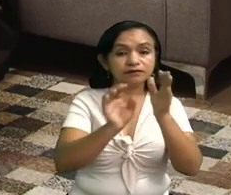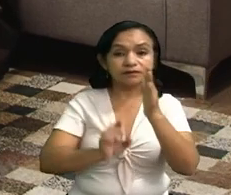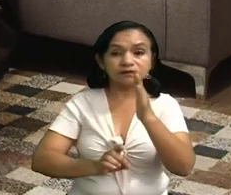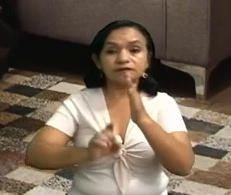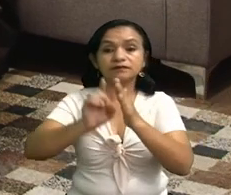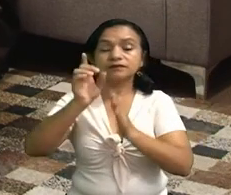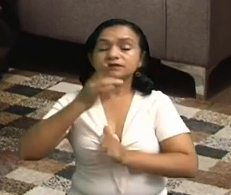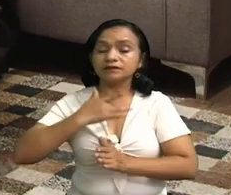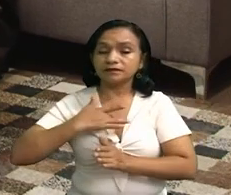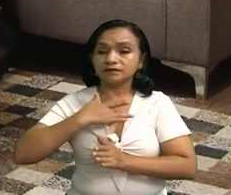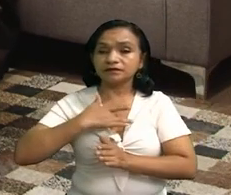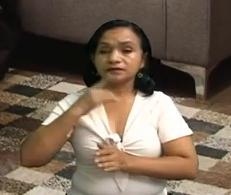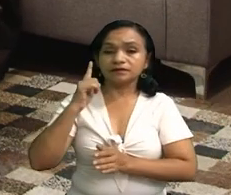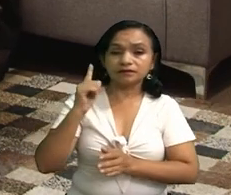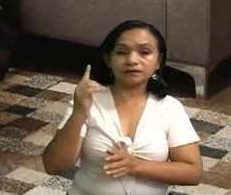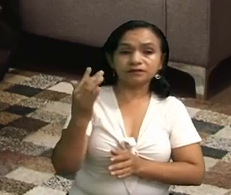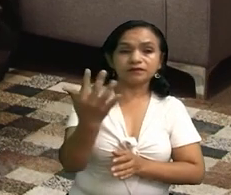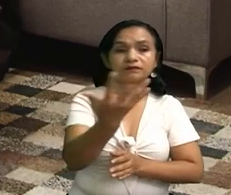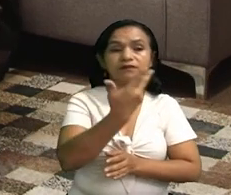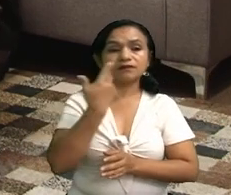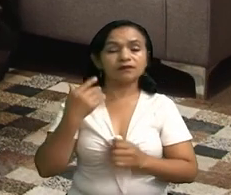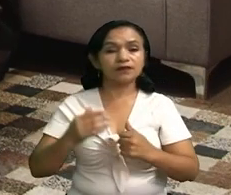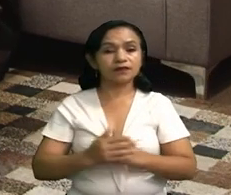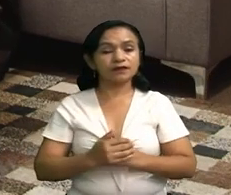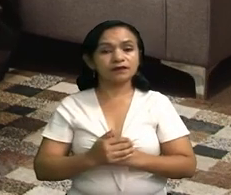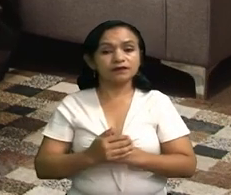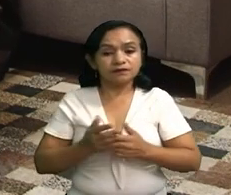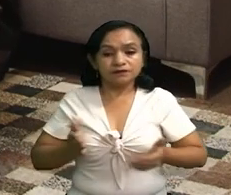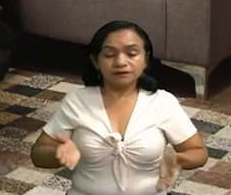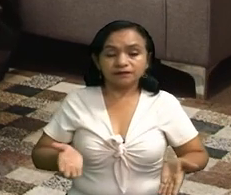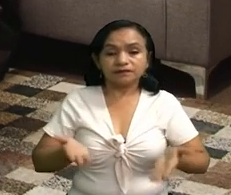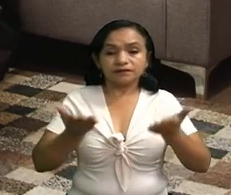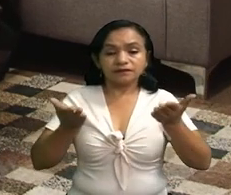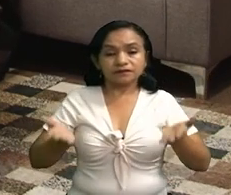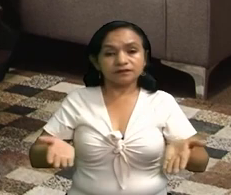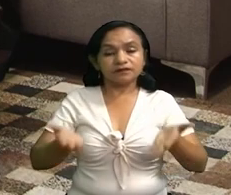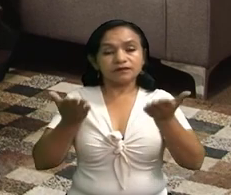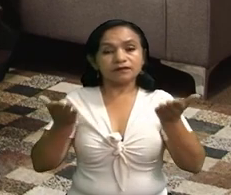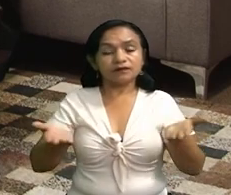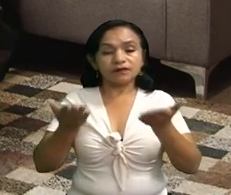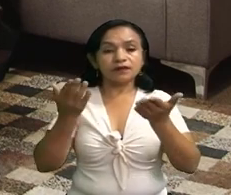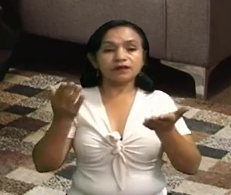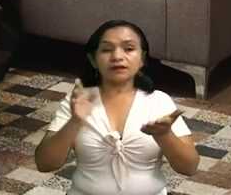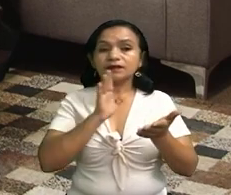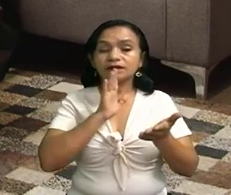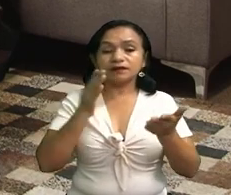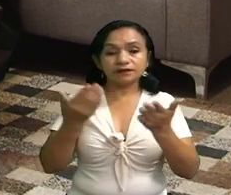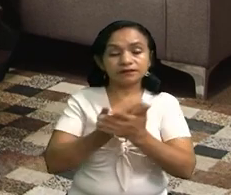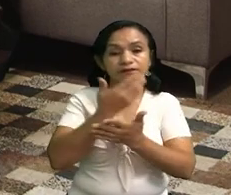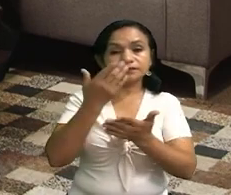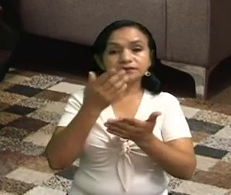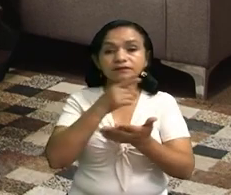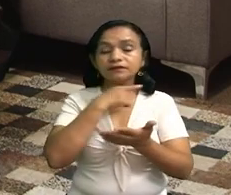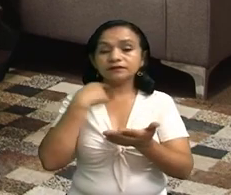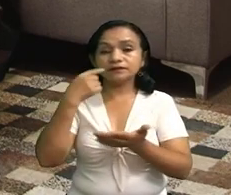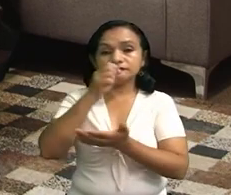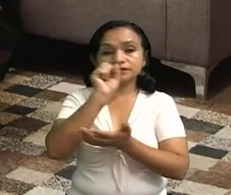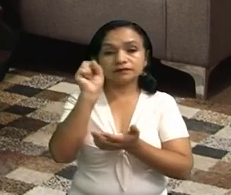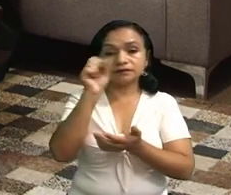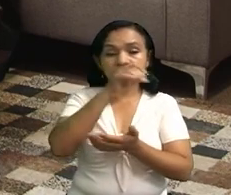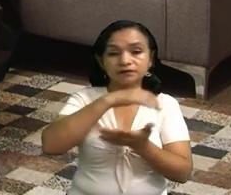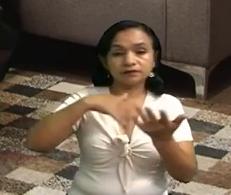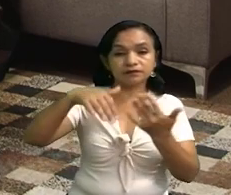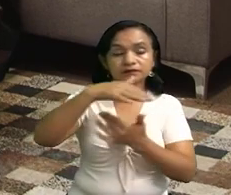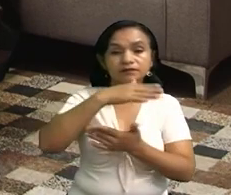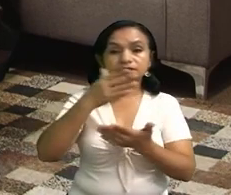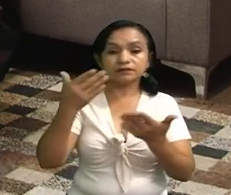lo necesitamos todo. Y sin duda alguna, empujando a partir de esto que usted plantea, nuevas realidades para la sociedad,